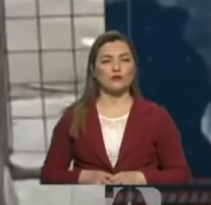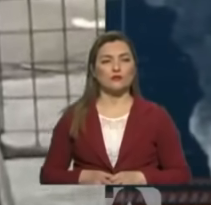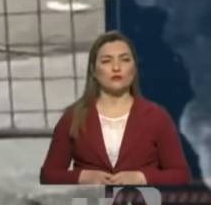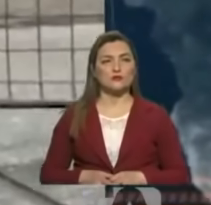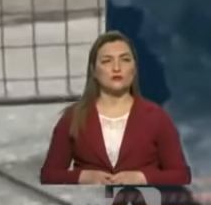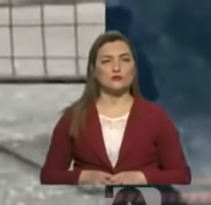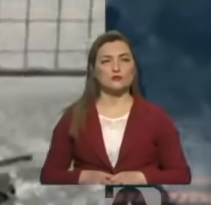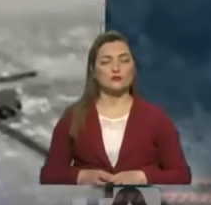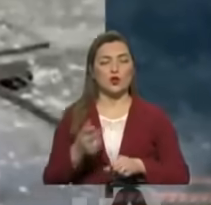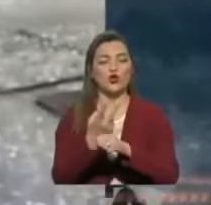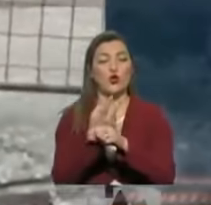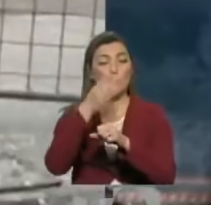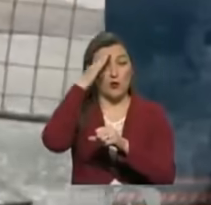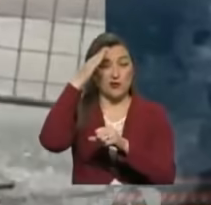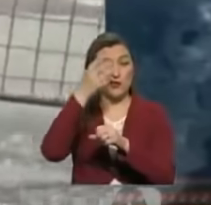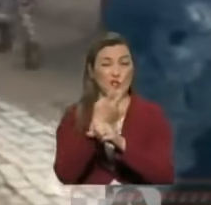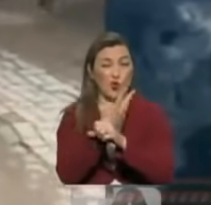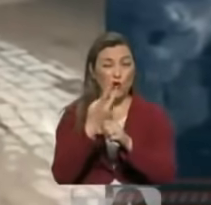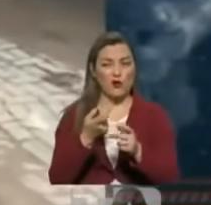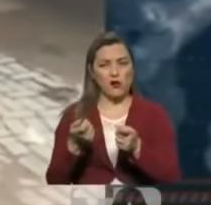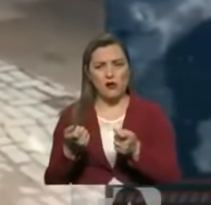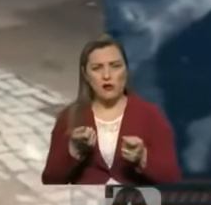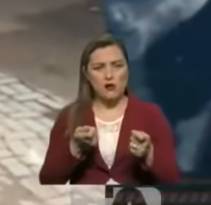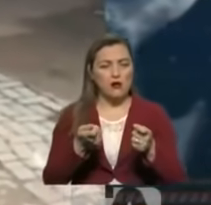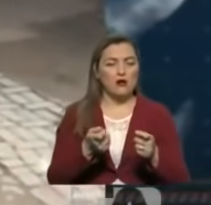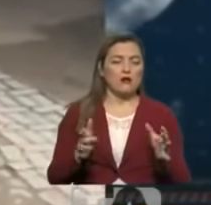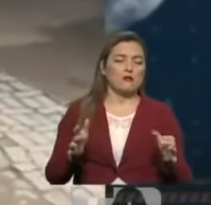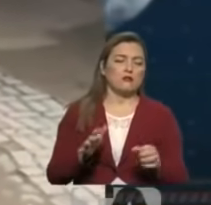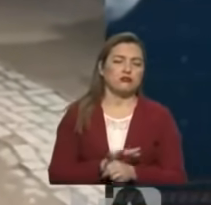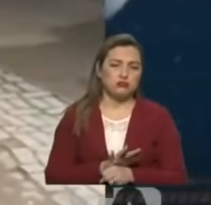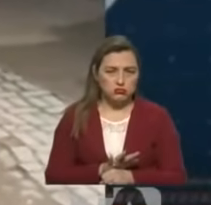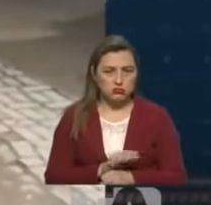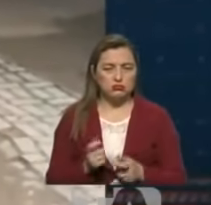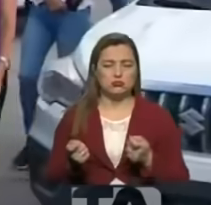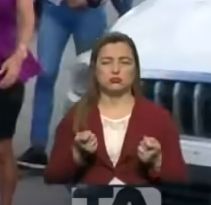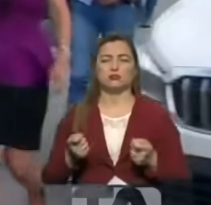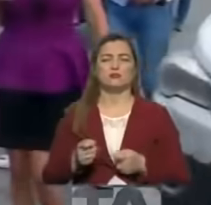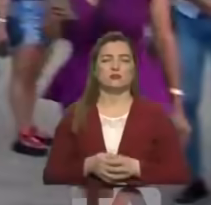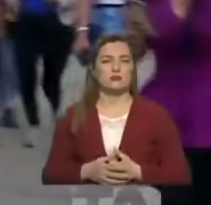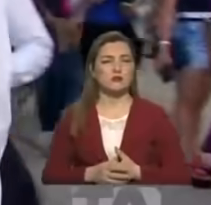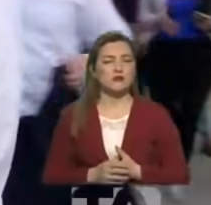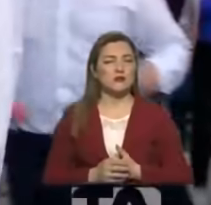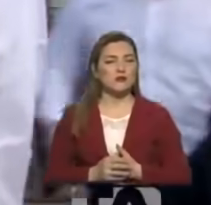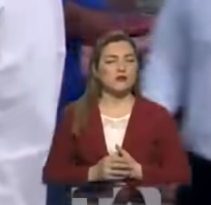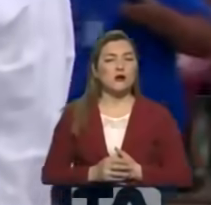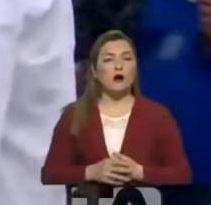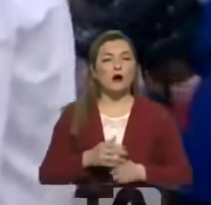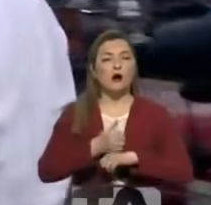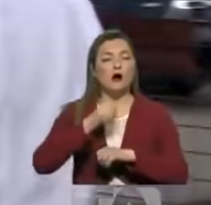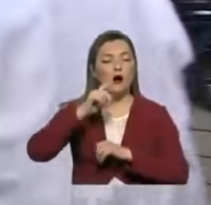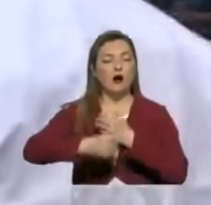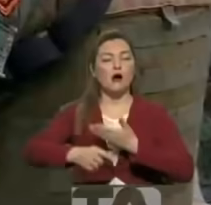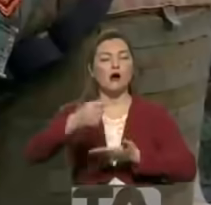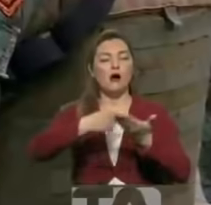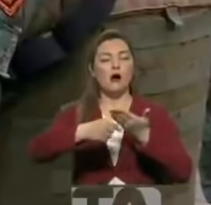Un poco más de 2 horas le tomó a la fuerza pública recuperar el control en el centro penitenciario. El gobernador del Guayas, Luis Chonillo,